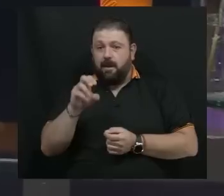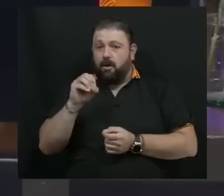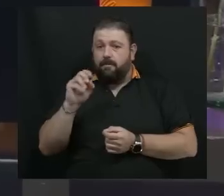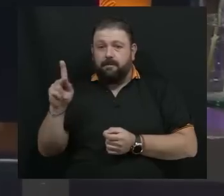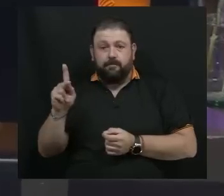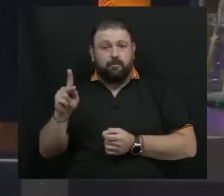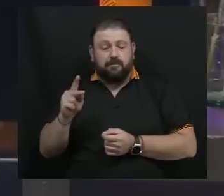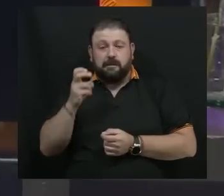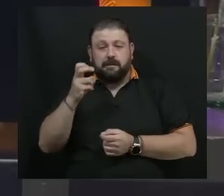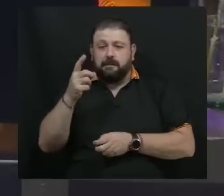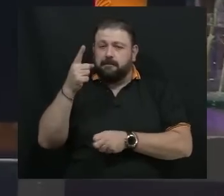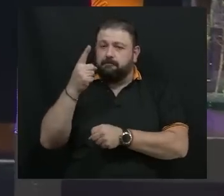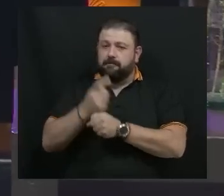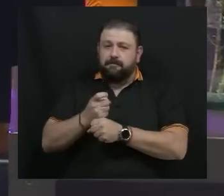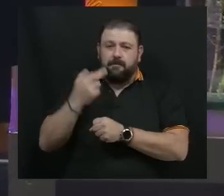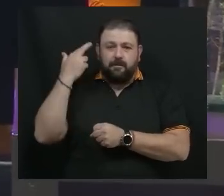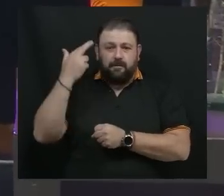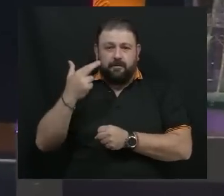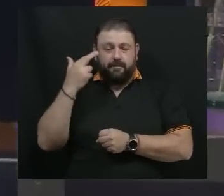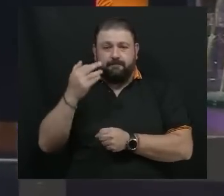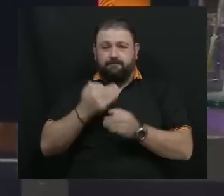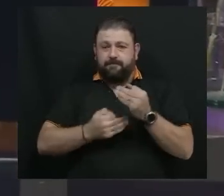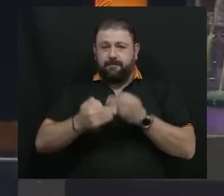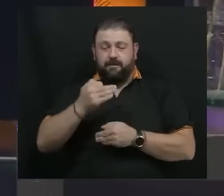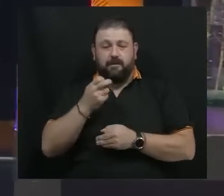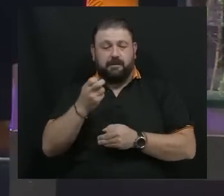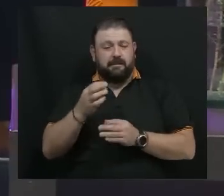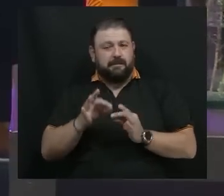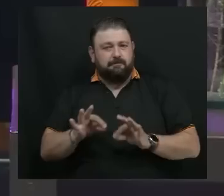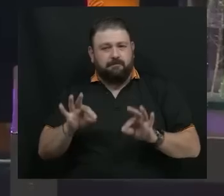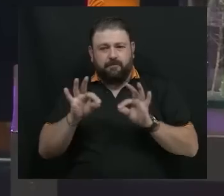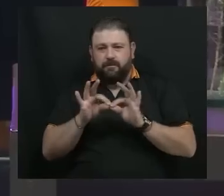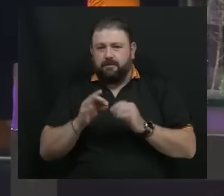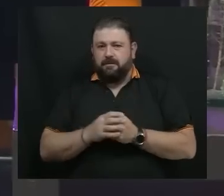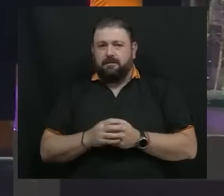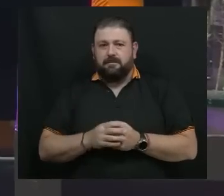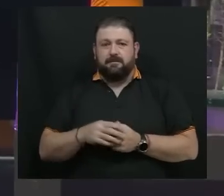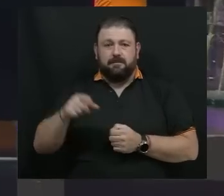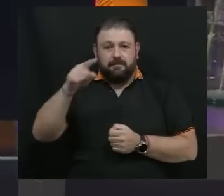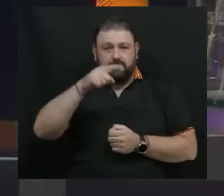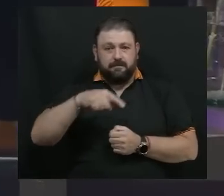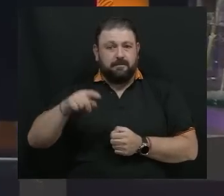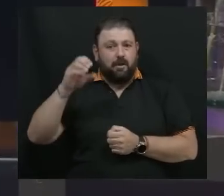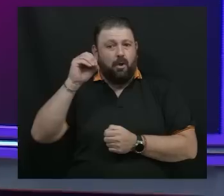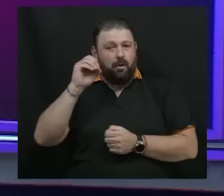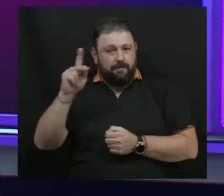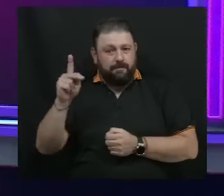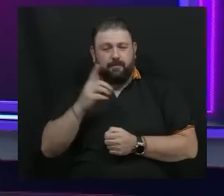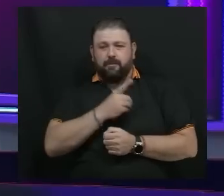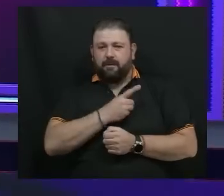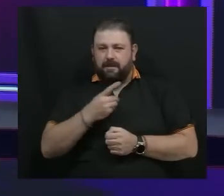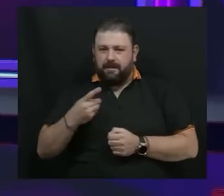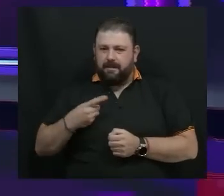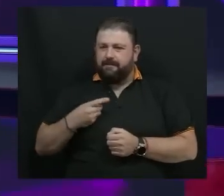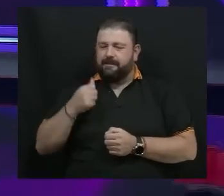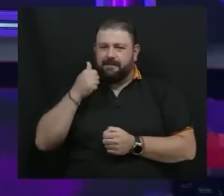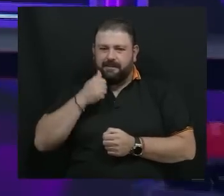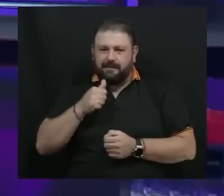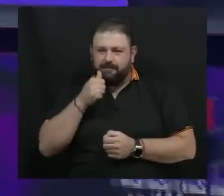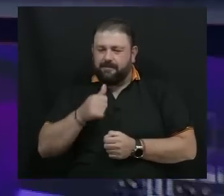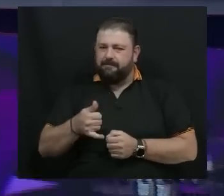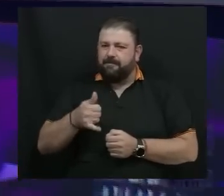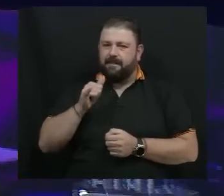El OmniPlus, si tenemos un código de OmniLife, debes tener OmniPlus en tu casa, en tus venas, tomarlo todos los días.